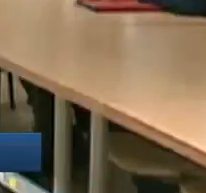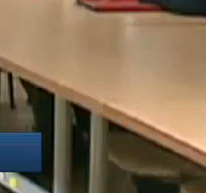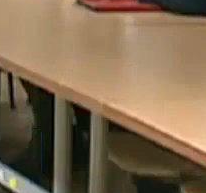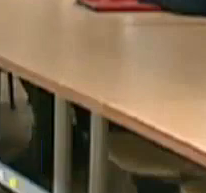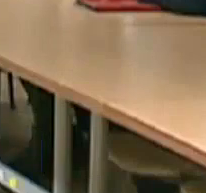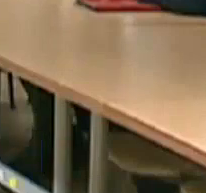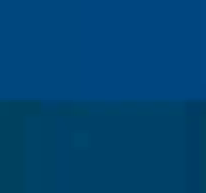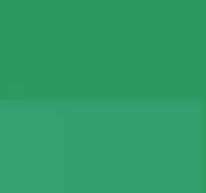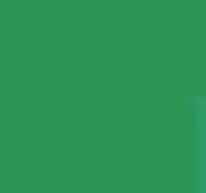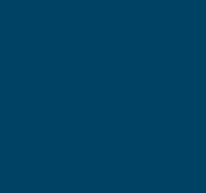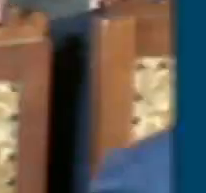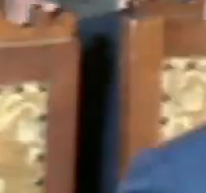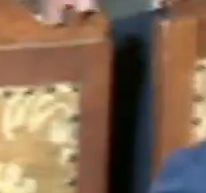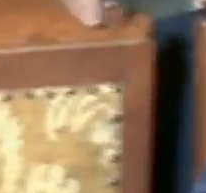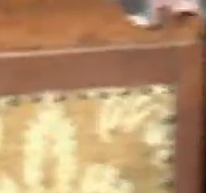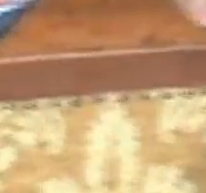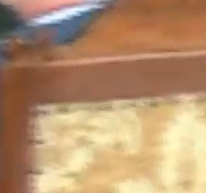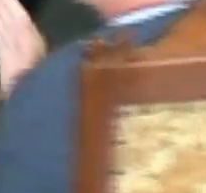el deferimiento.